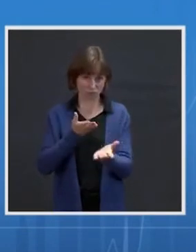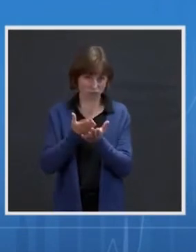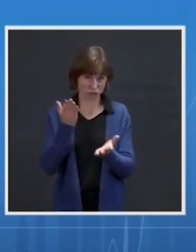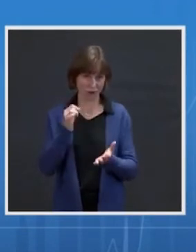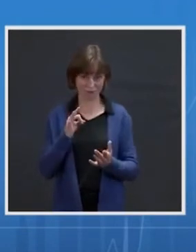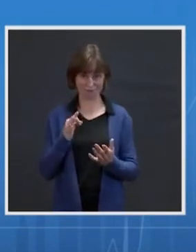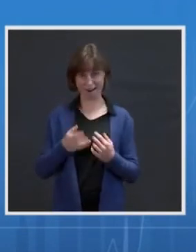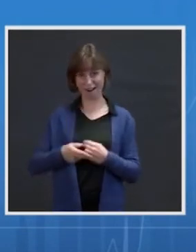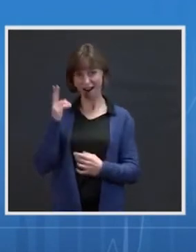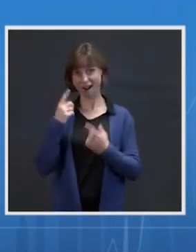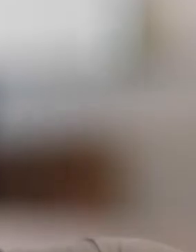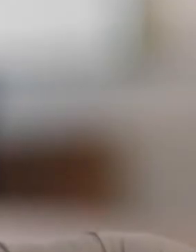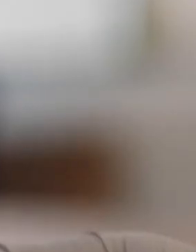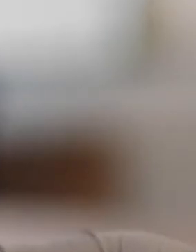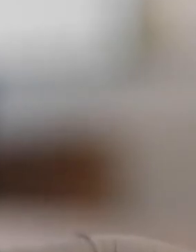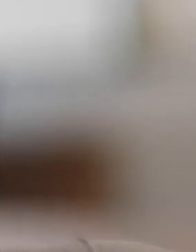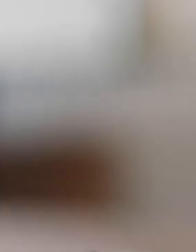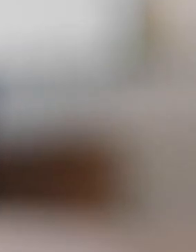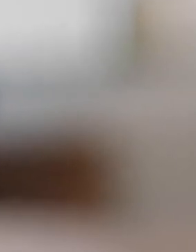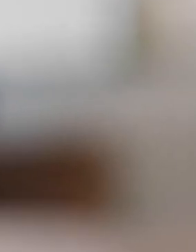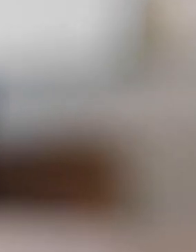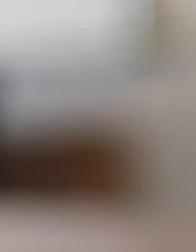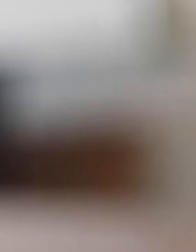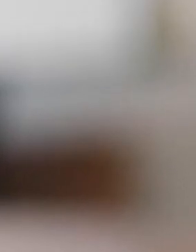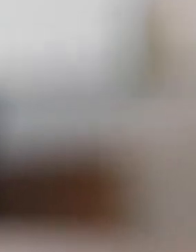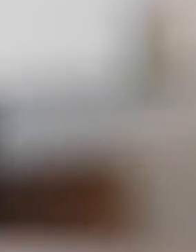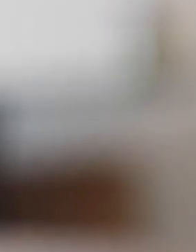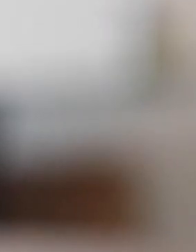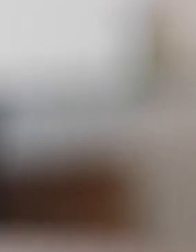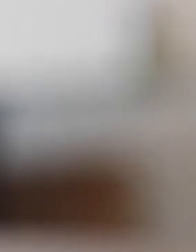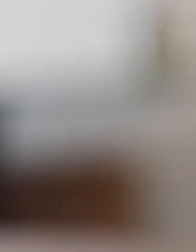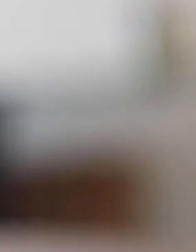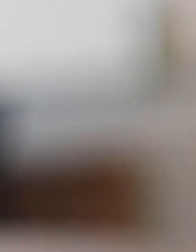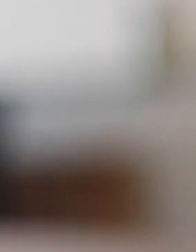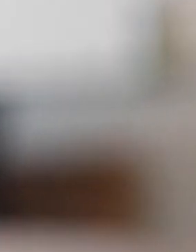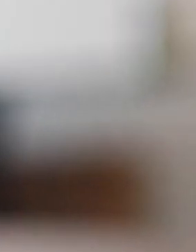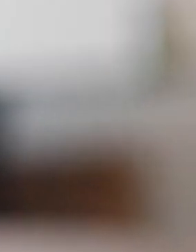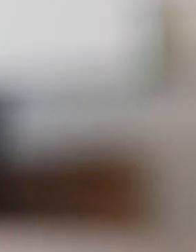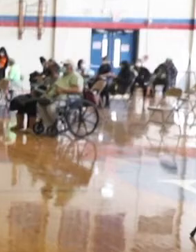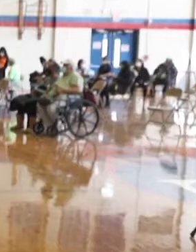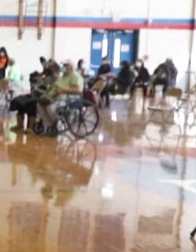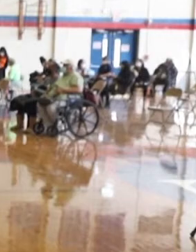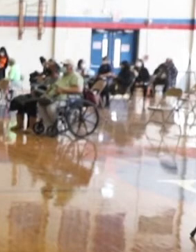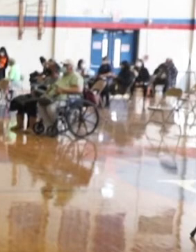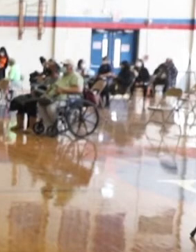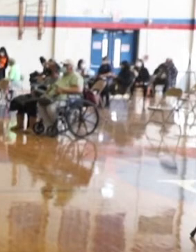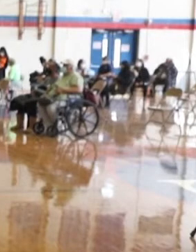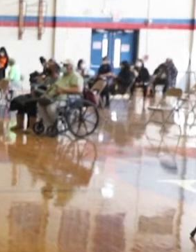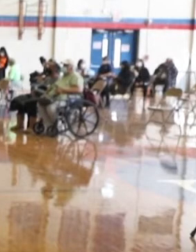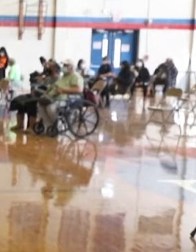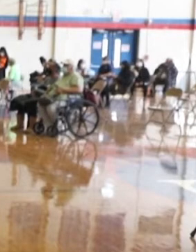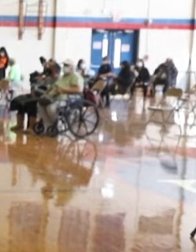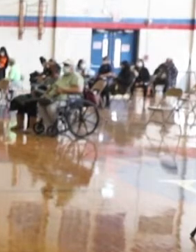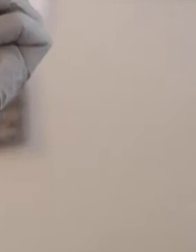en españa e israel demuestran una favorable correlación entre una menor carga viral y menor transmisibilidad